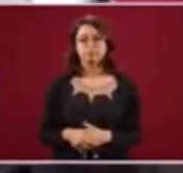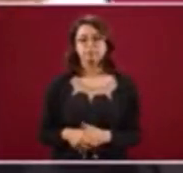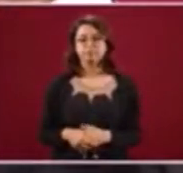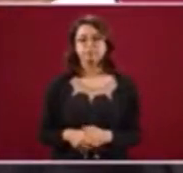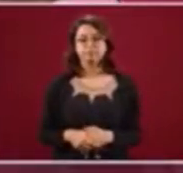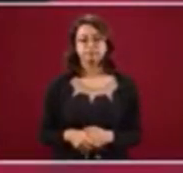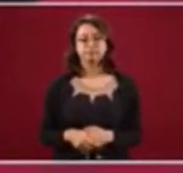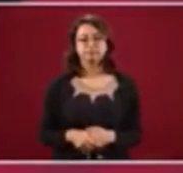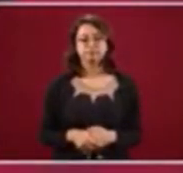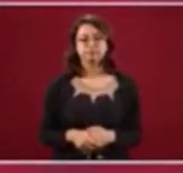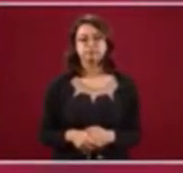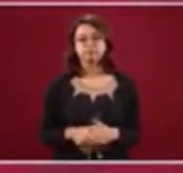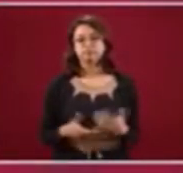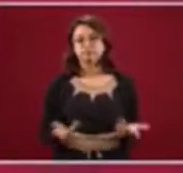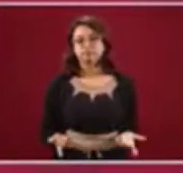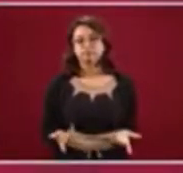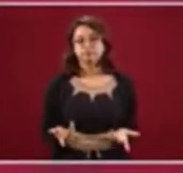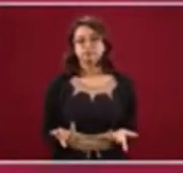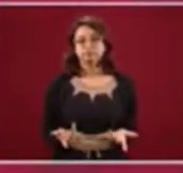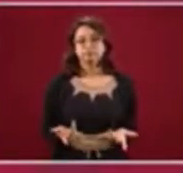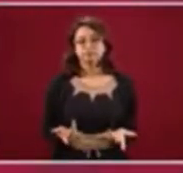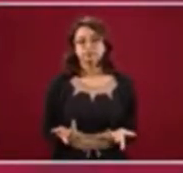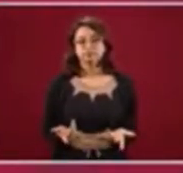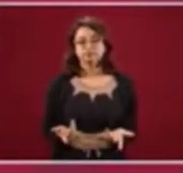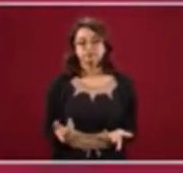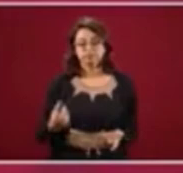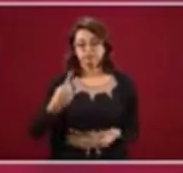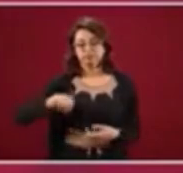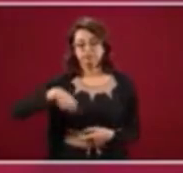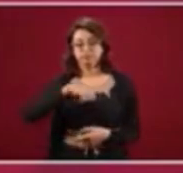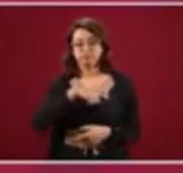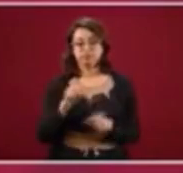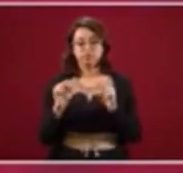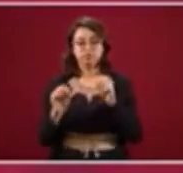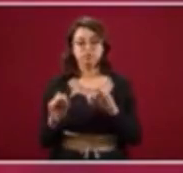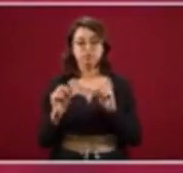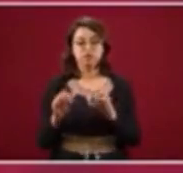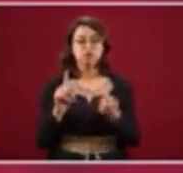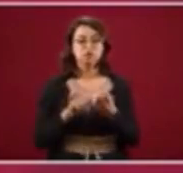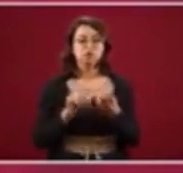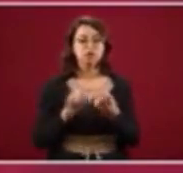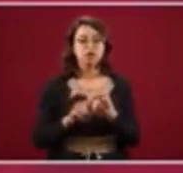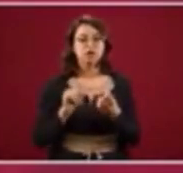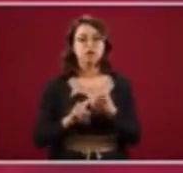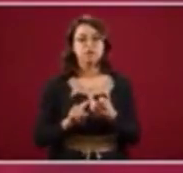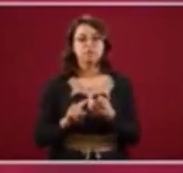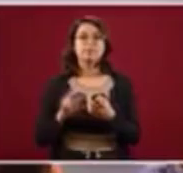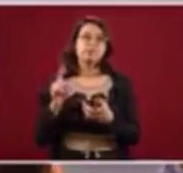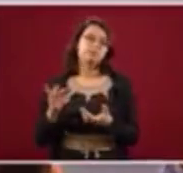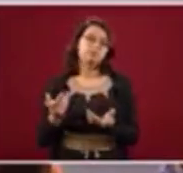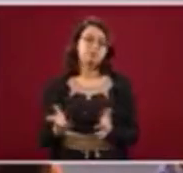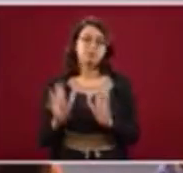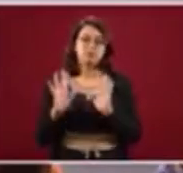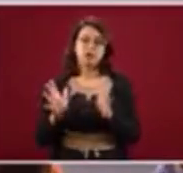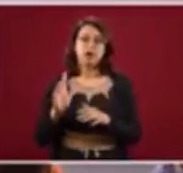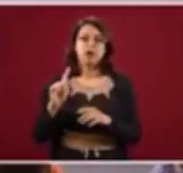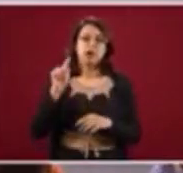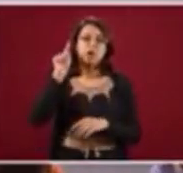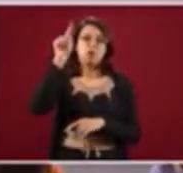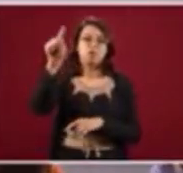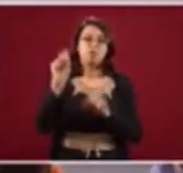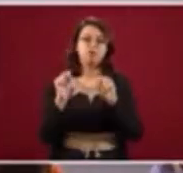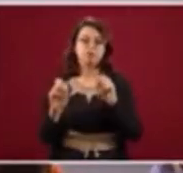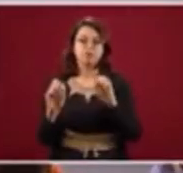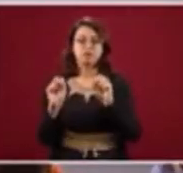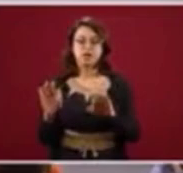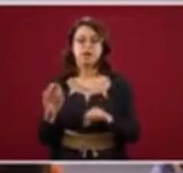atender en la parte que tenía el Estado Mayor, que ya estaba impactada, que no está como esto.